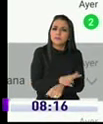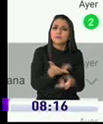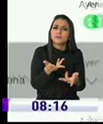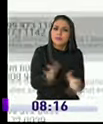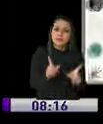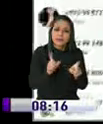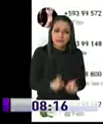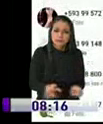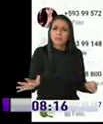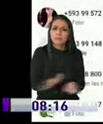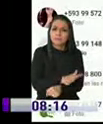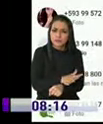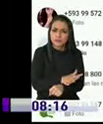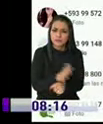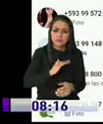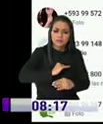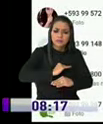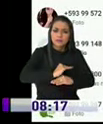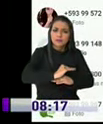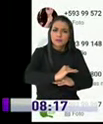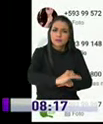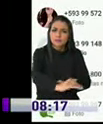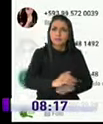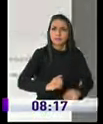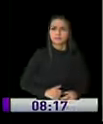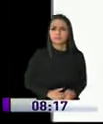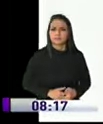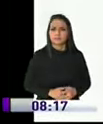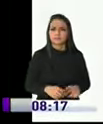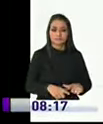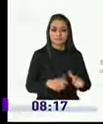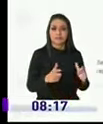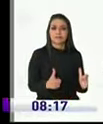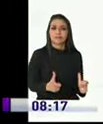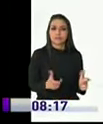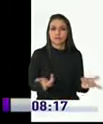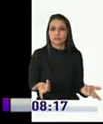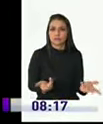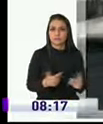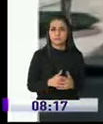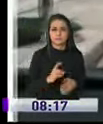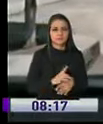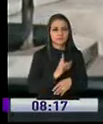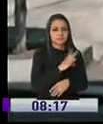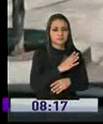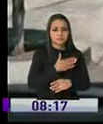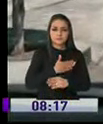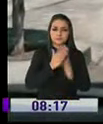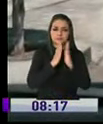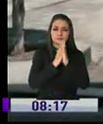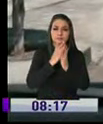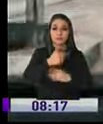trabajos integrales y completar el tema de la pavimentación. Por favor, autoridades, esto es